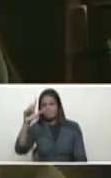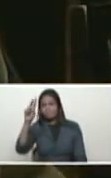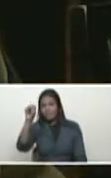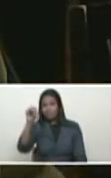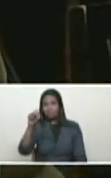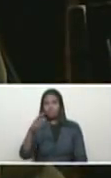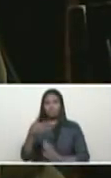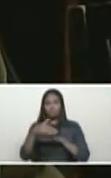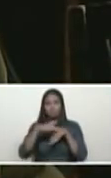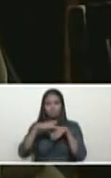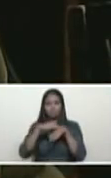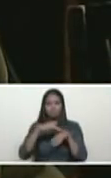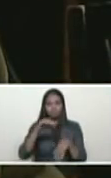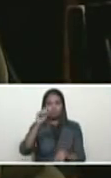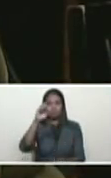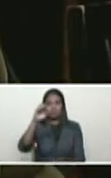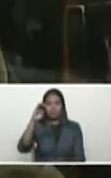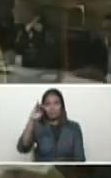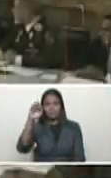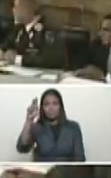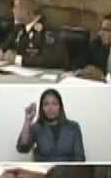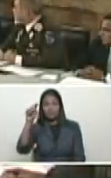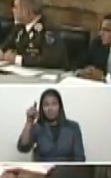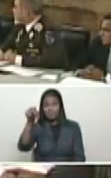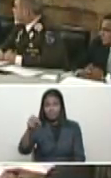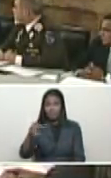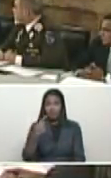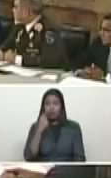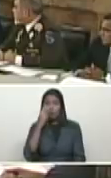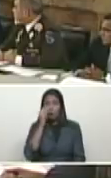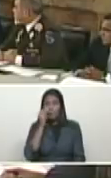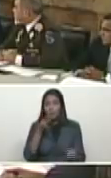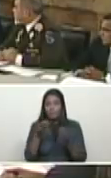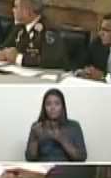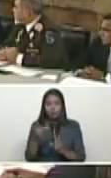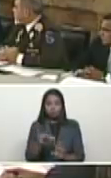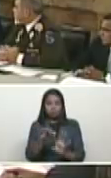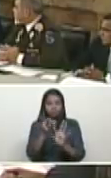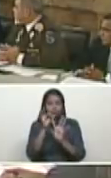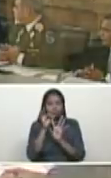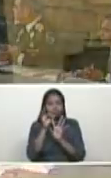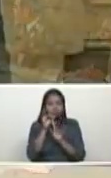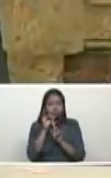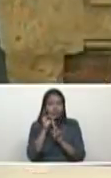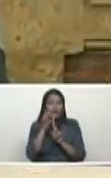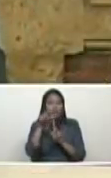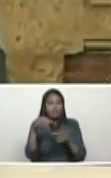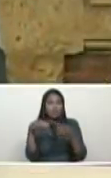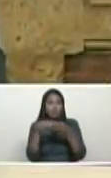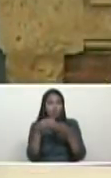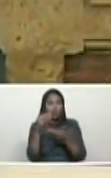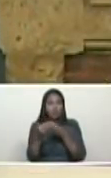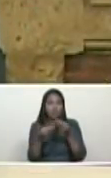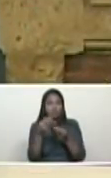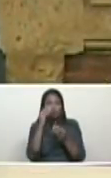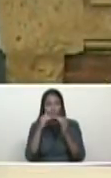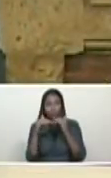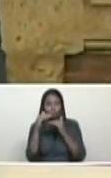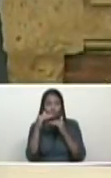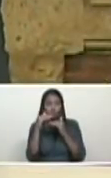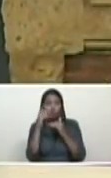también quiero saludar al jefe el deje sin que está invitado especialmente a esta reunión mayor general